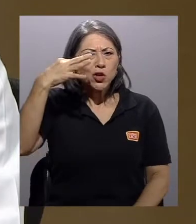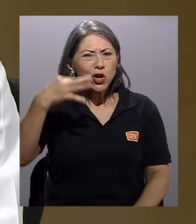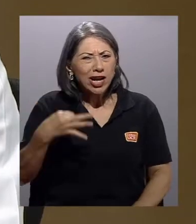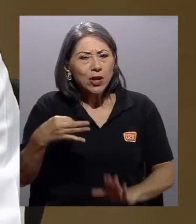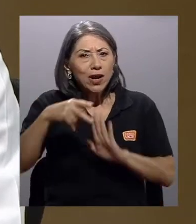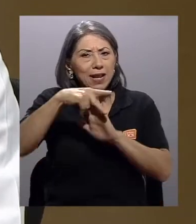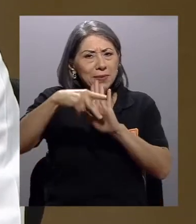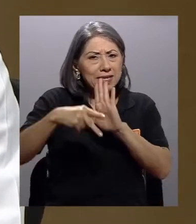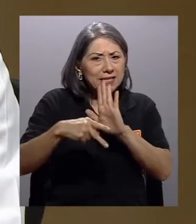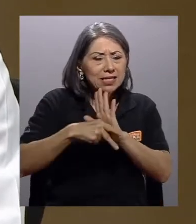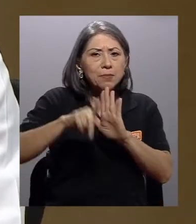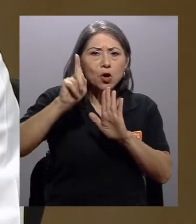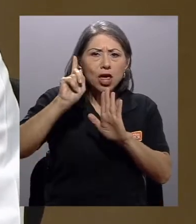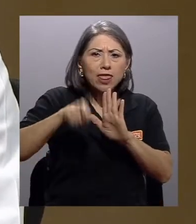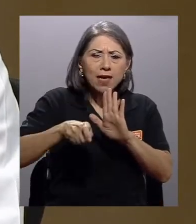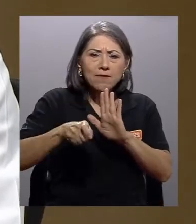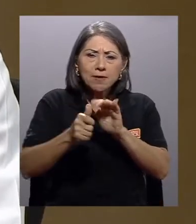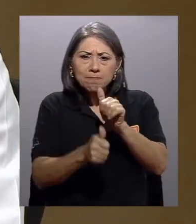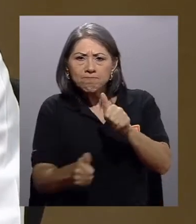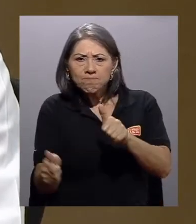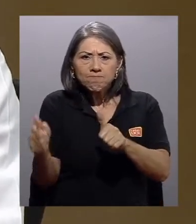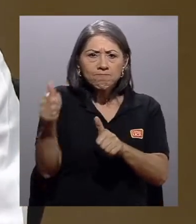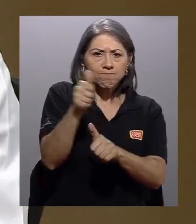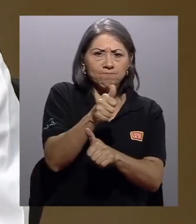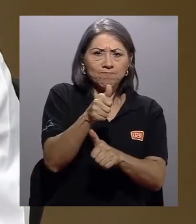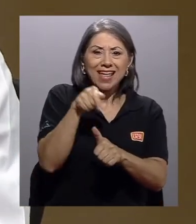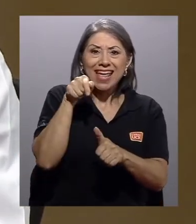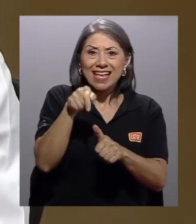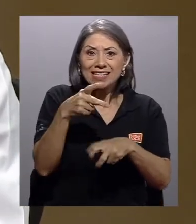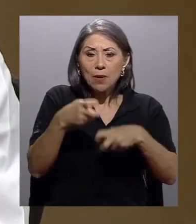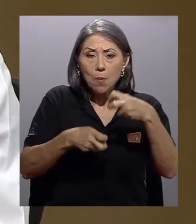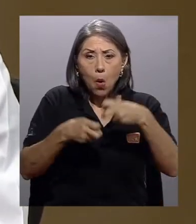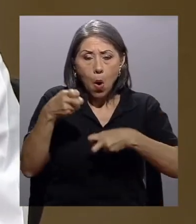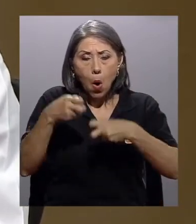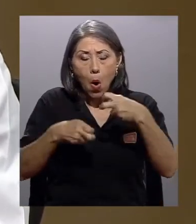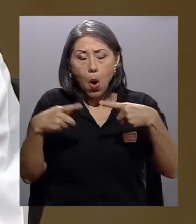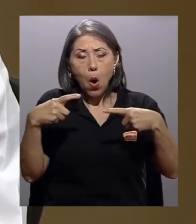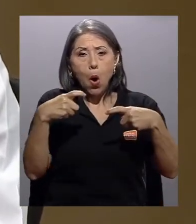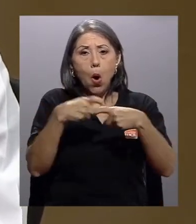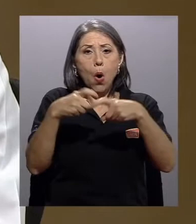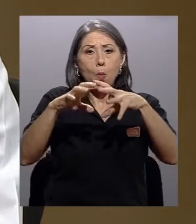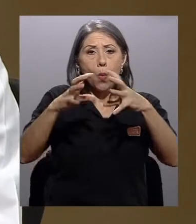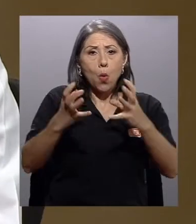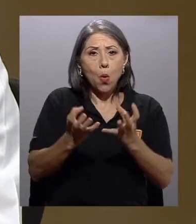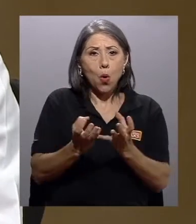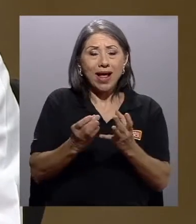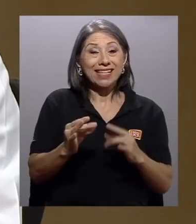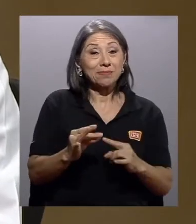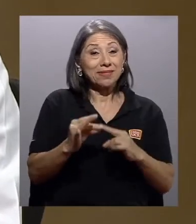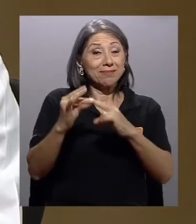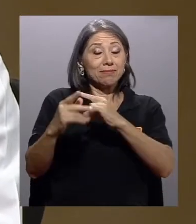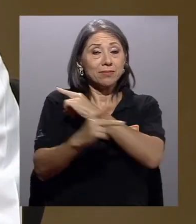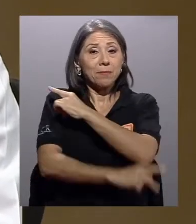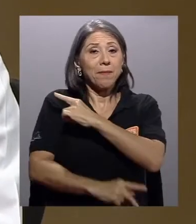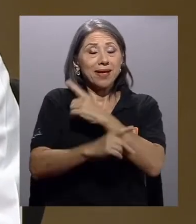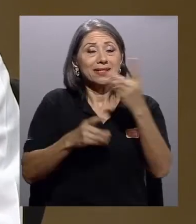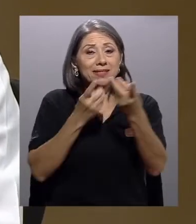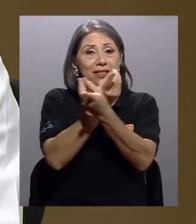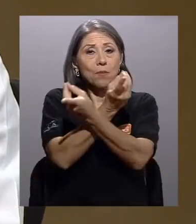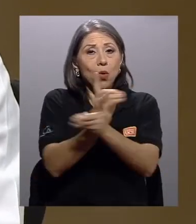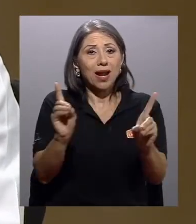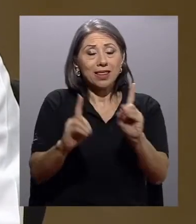Creo que el principio que tiene que regir esta crisis a nivel mundial, y sobre todo en un Estado democrático de